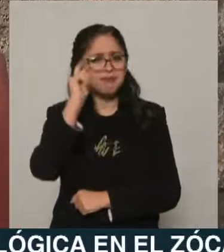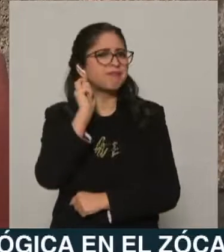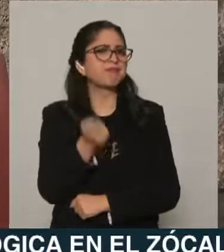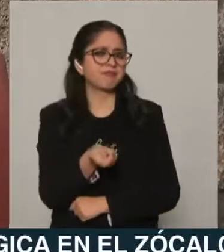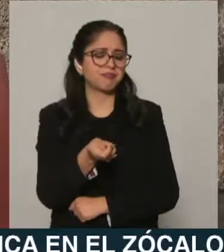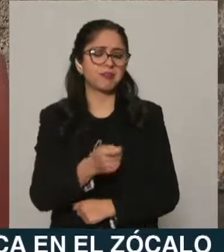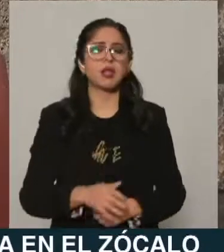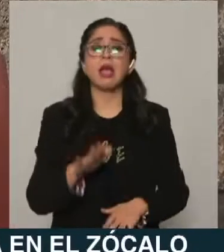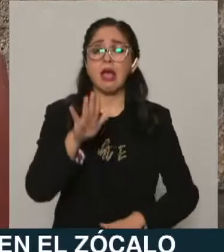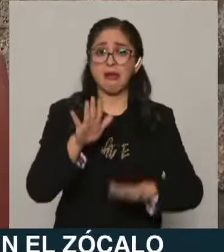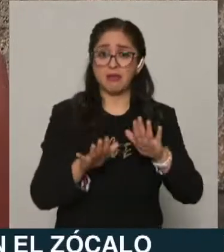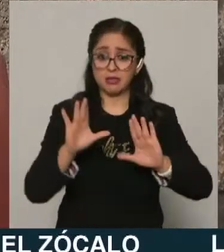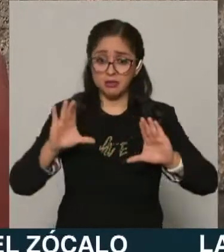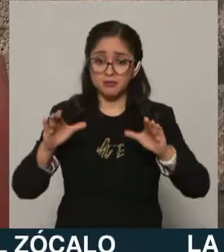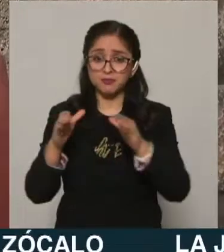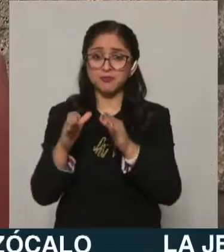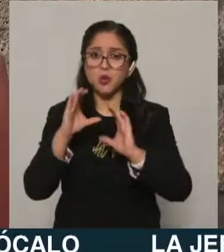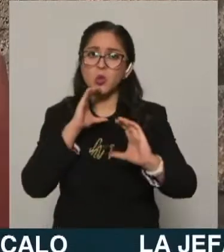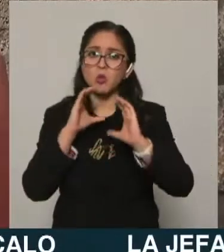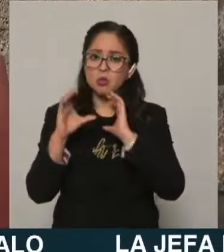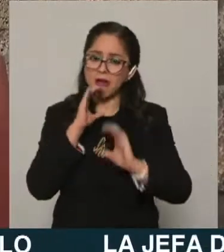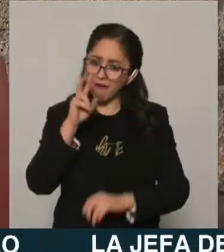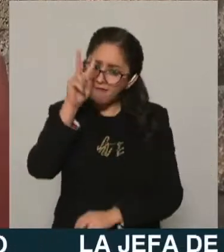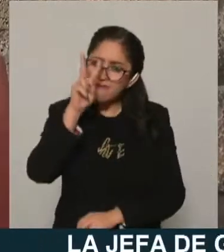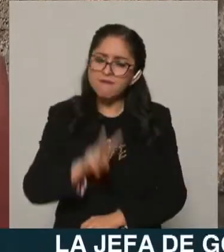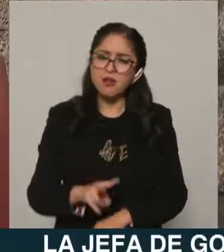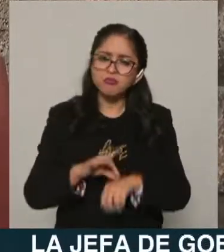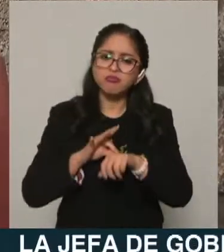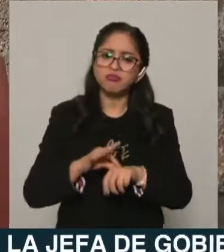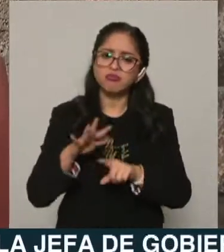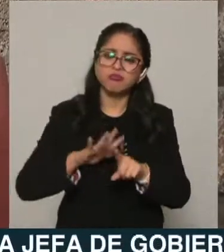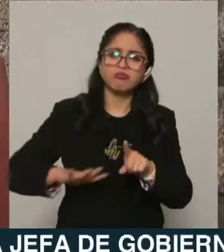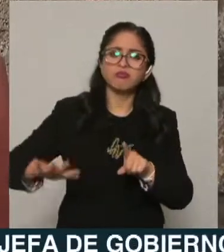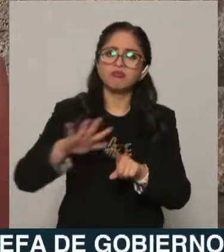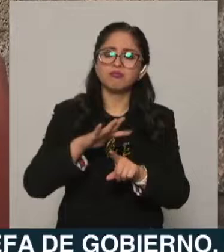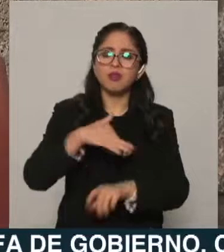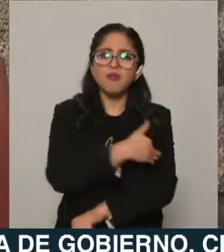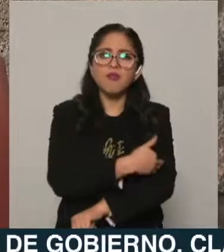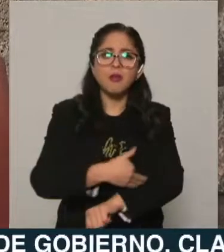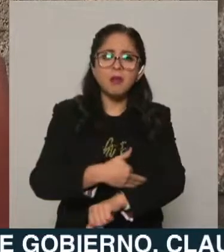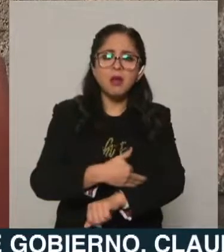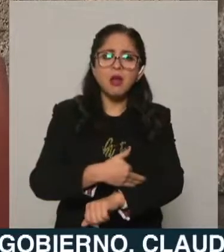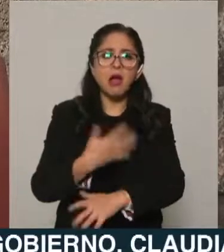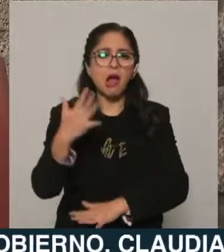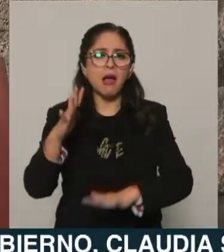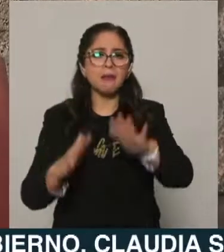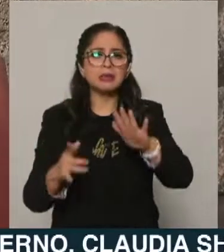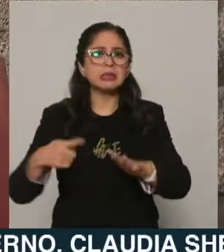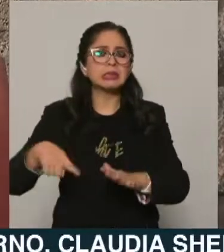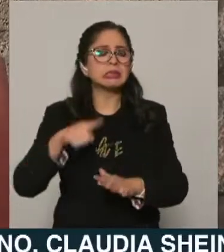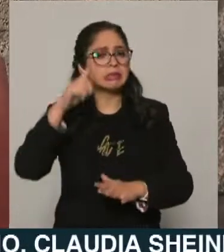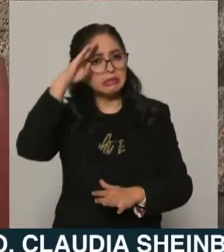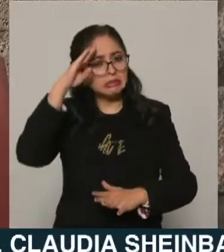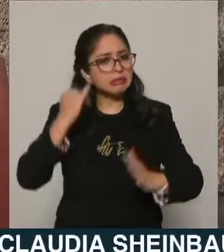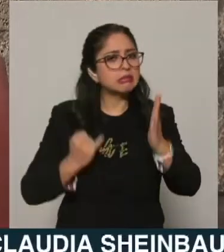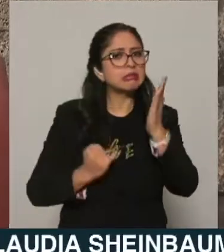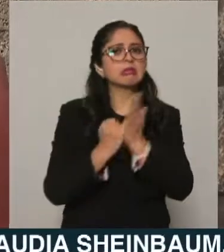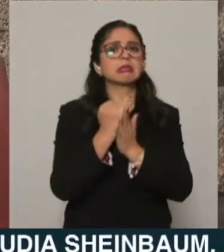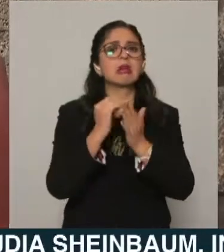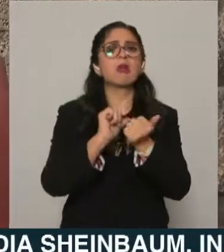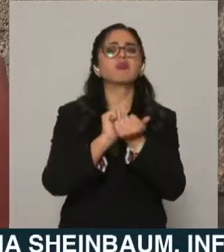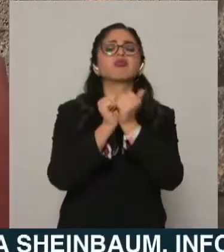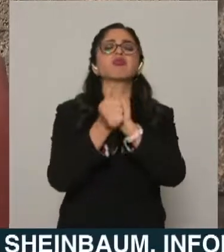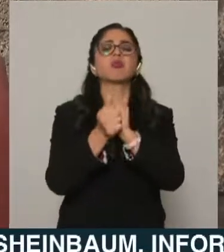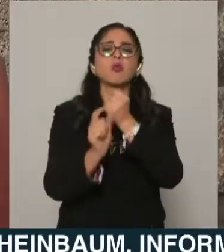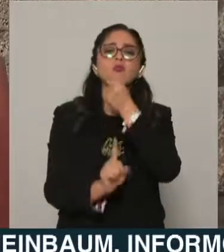Muchas veces la falta de comunicación de manera sincera y honesta entre los miembros de las familias provoca que se tomen decisiones que en ocasiones pueden poner en riesgo la